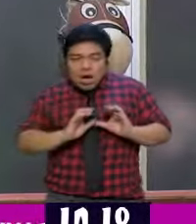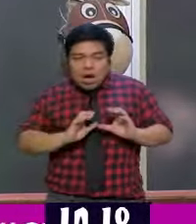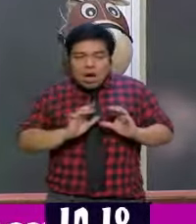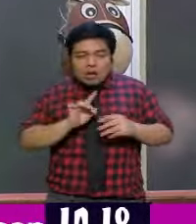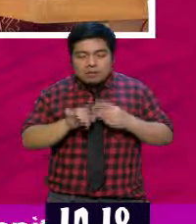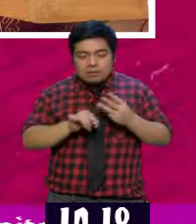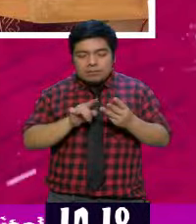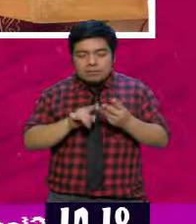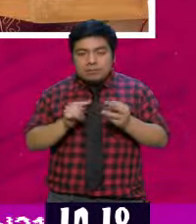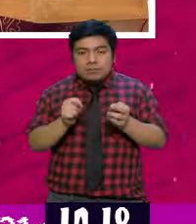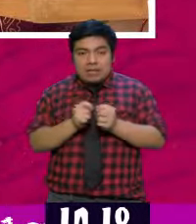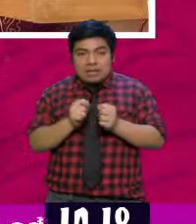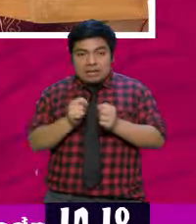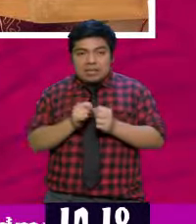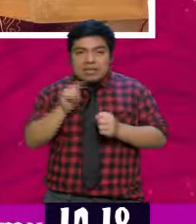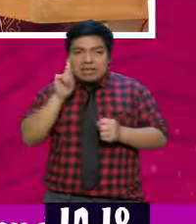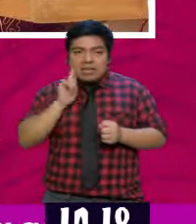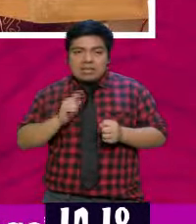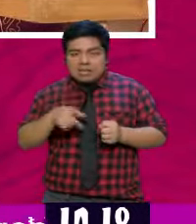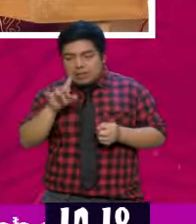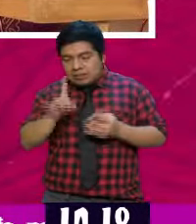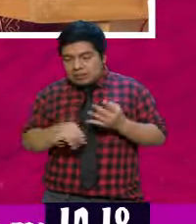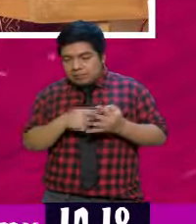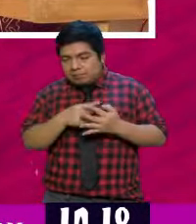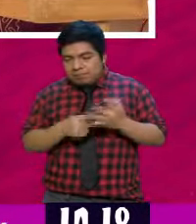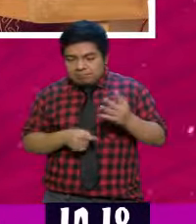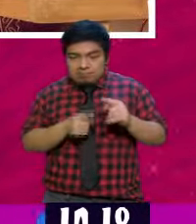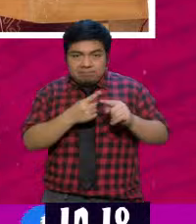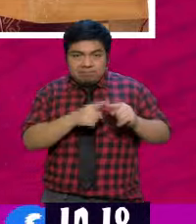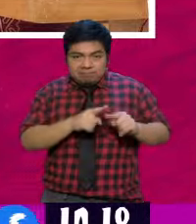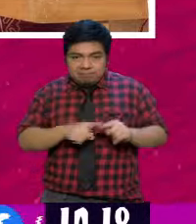tía son sacado. Sí. O la tía, es que